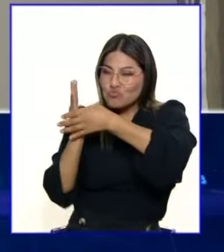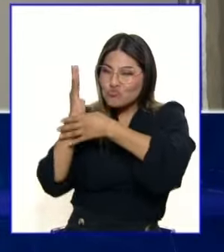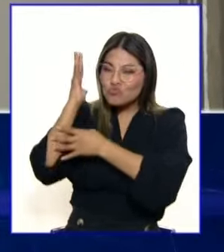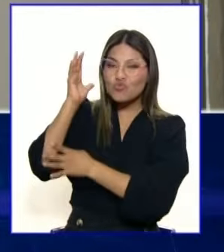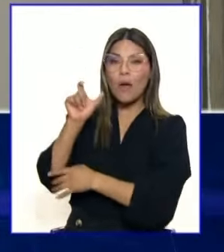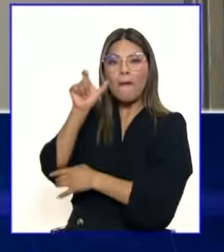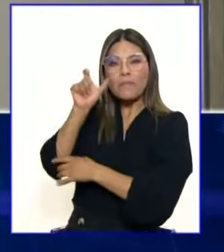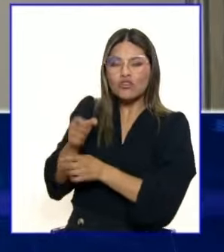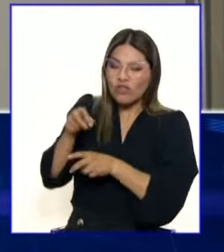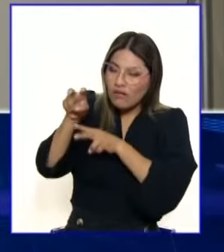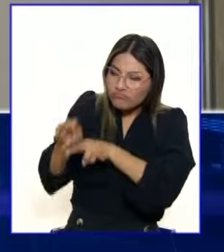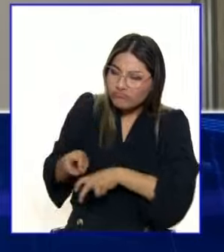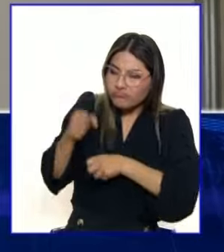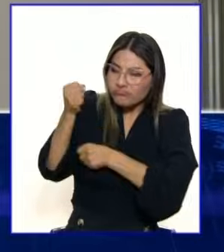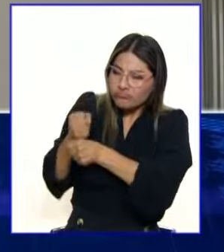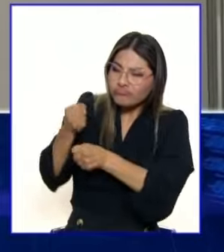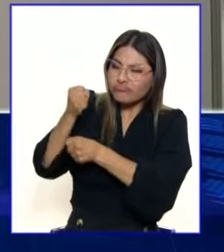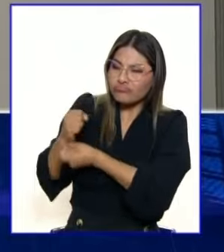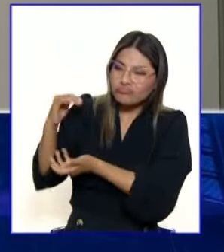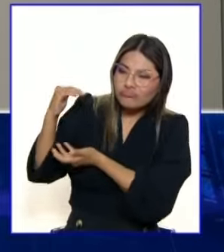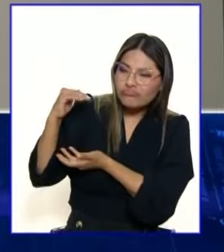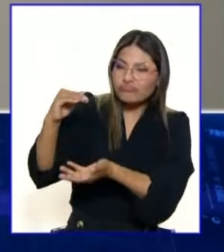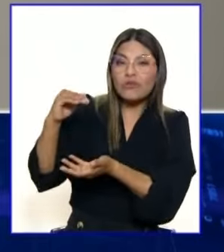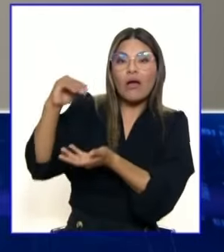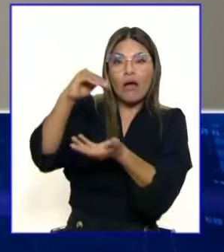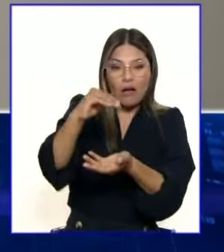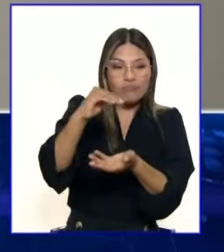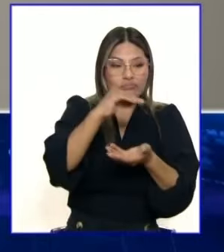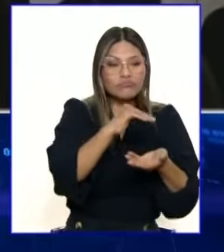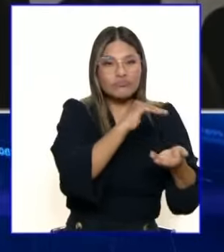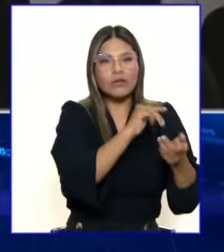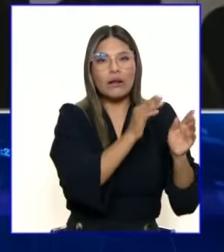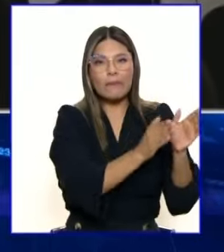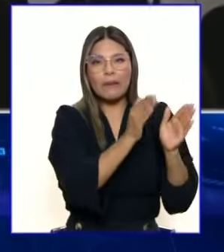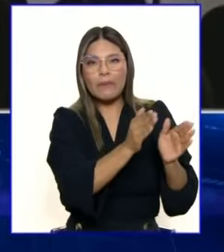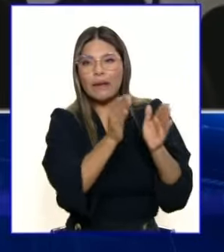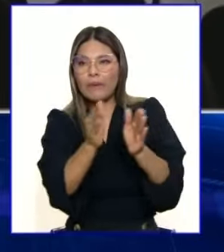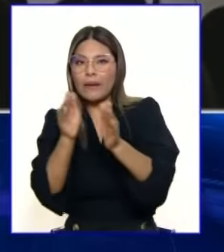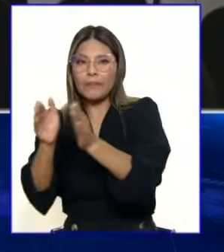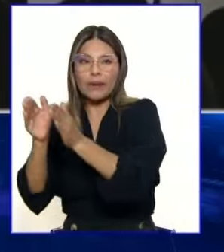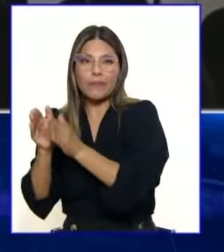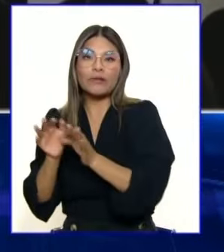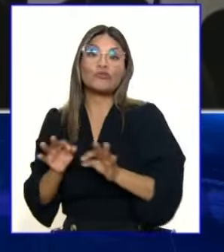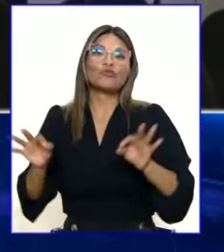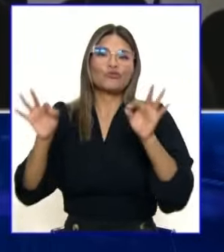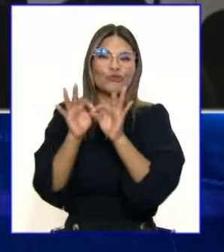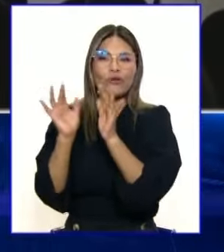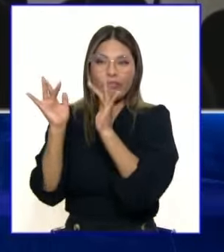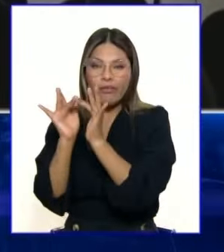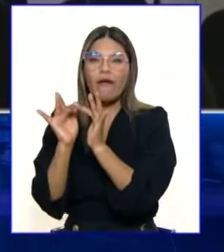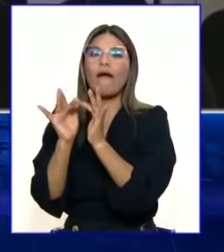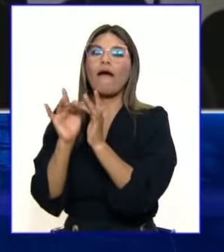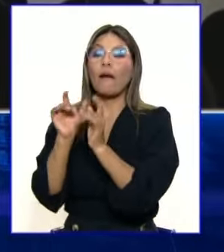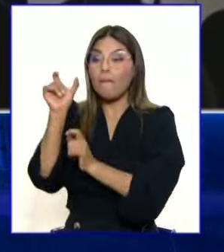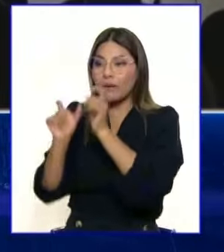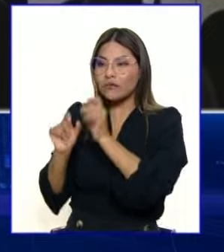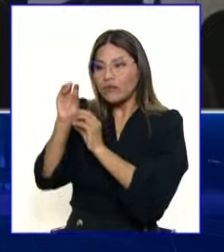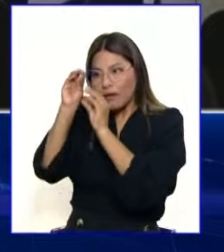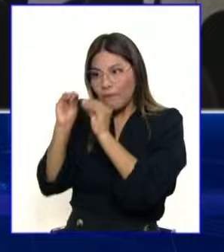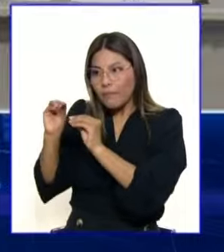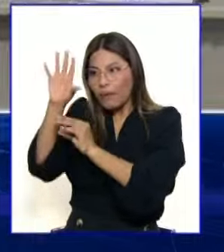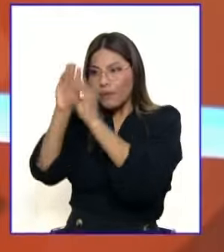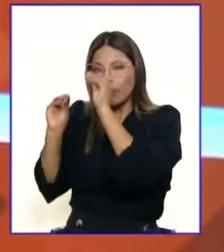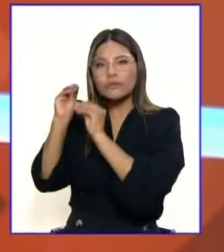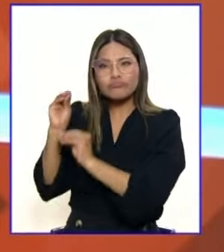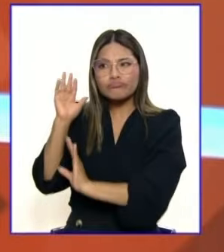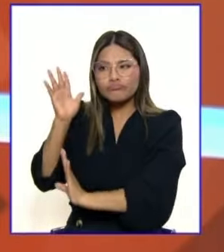para que se profesionalice y que se inyecte también inteligencia artificial, tecnología, digitalización, capacitación y entrenamiento. O sea,